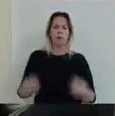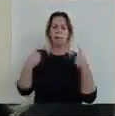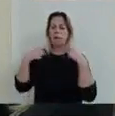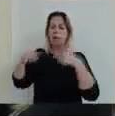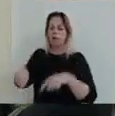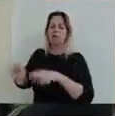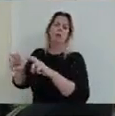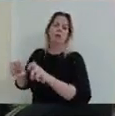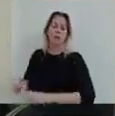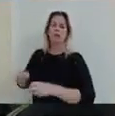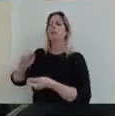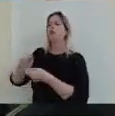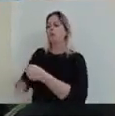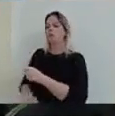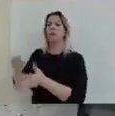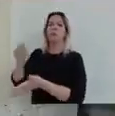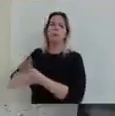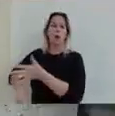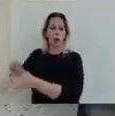Legislación.